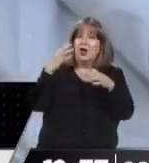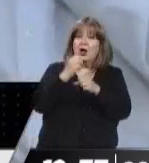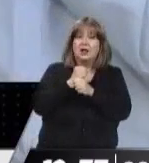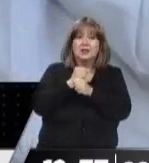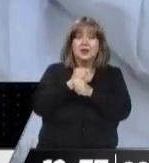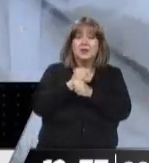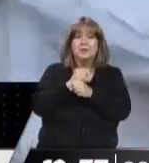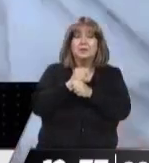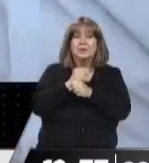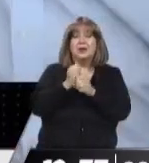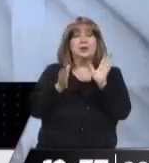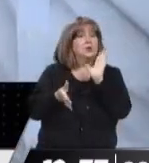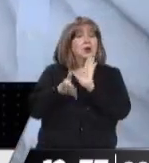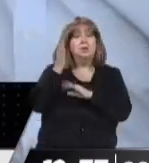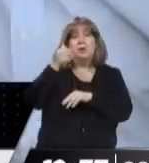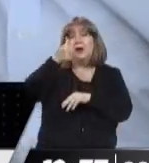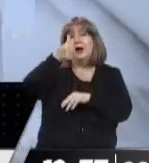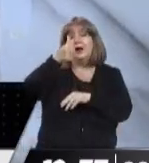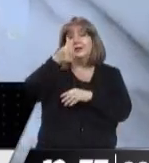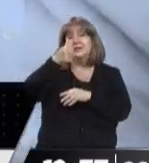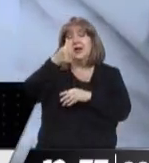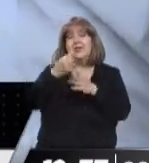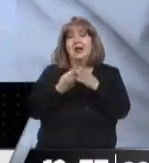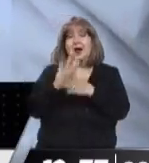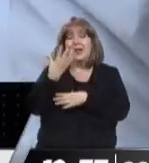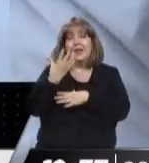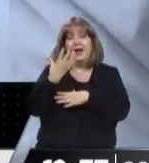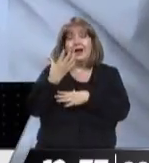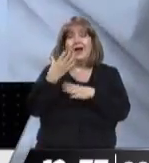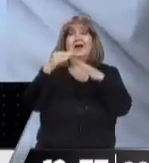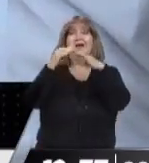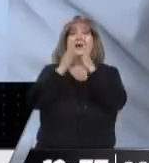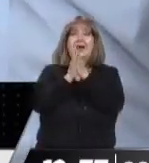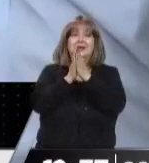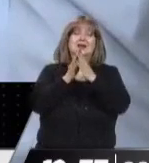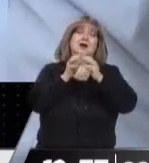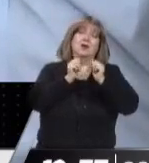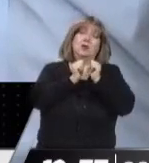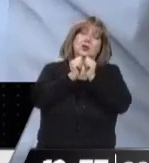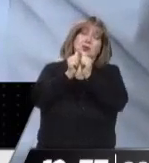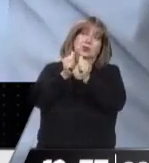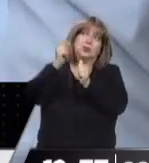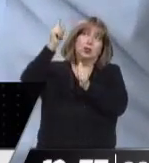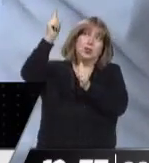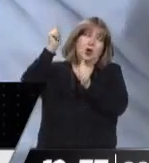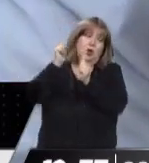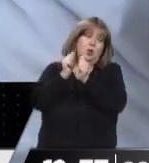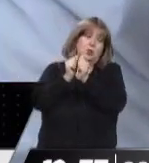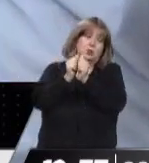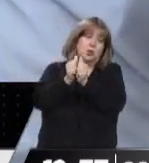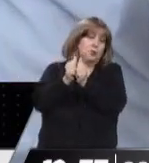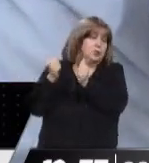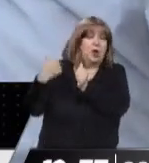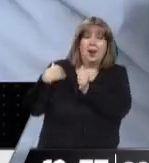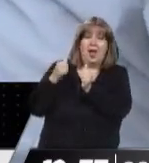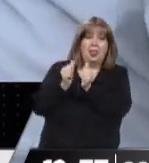6 de la mañana yo me voy a la iglesia para salir a las 9. ¿Siempre está con vos? Siempre. Dios siempre no está en mi